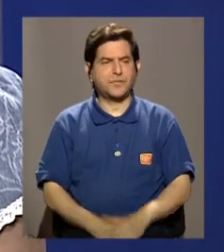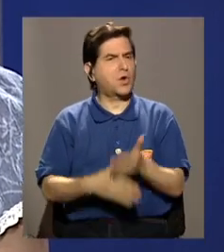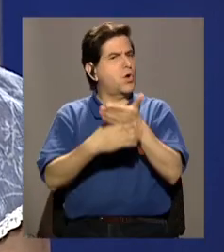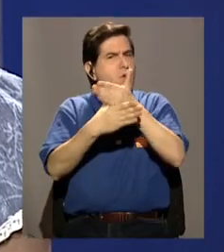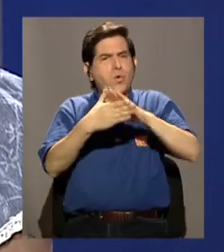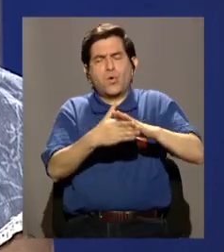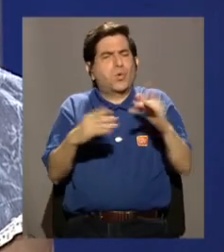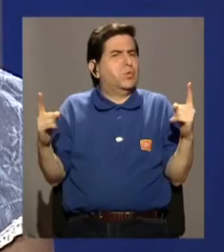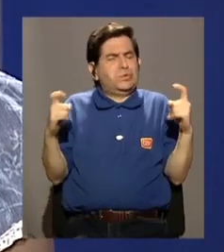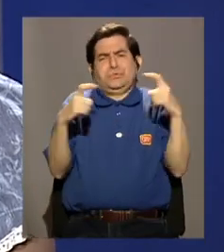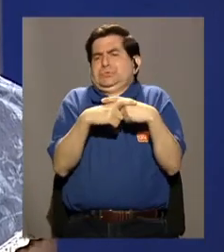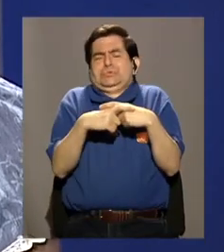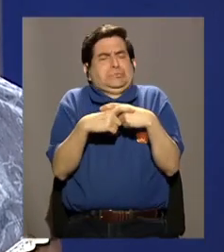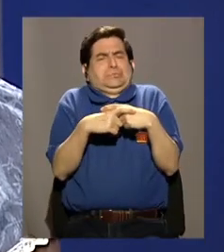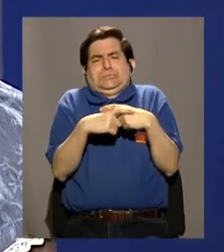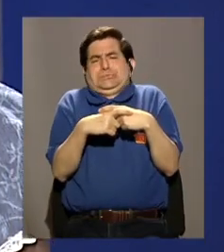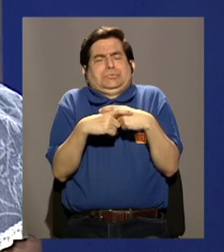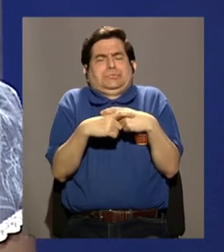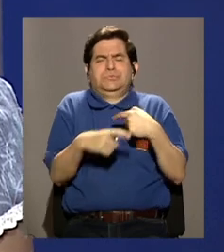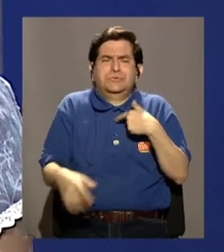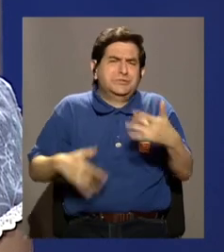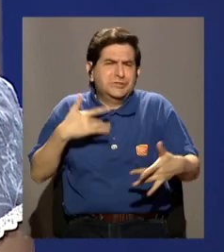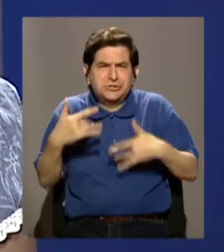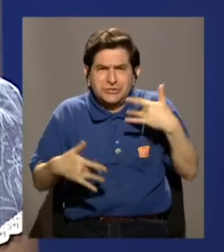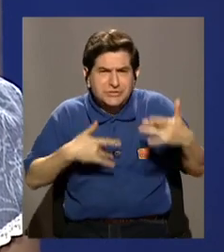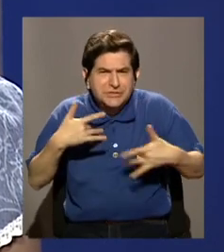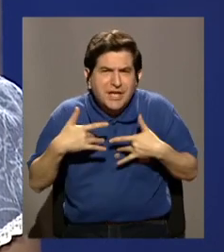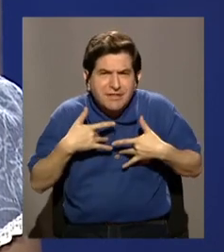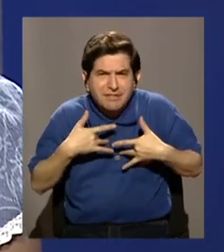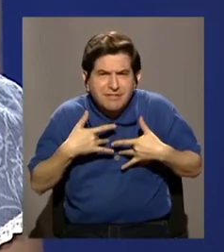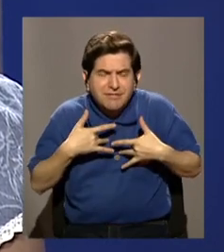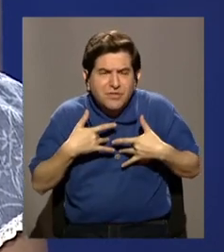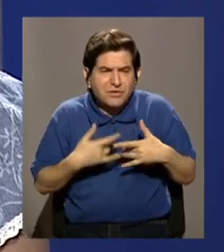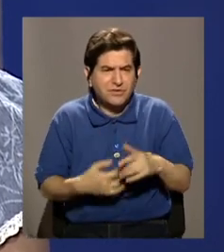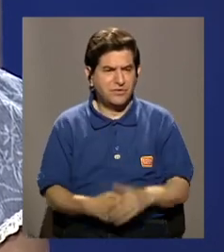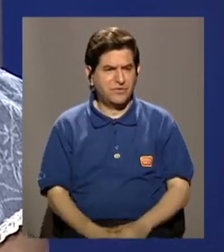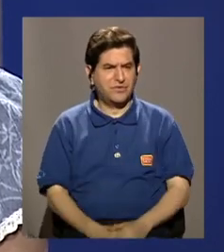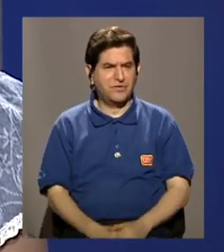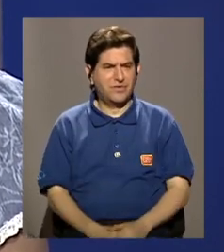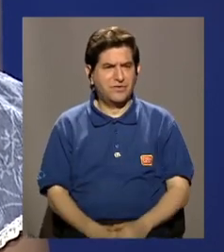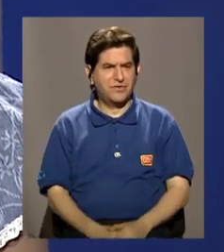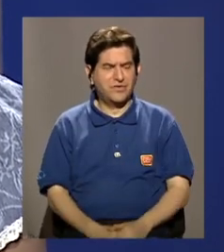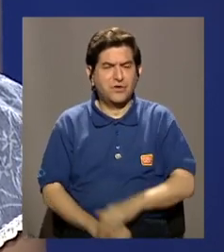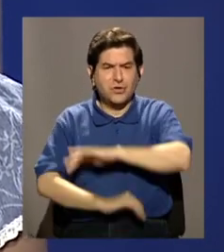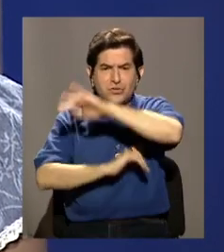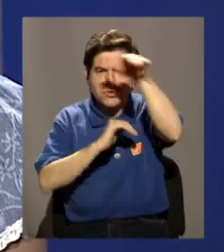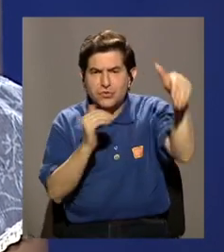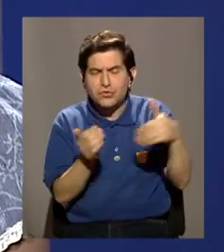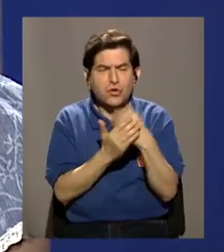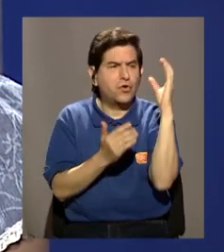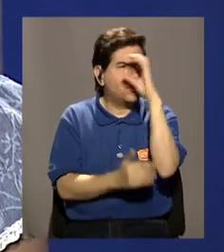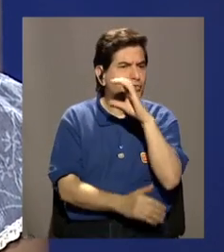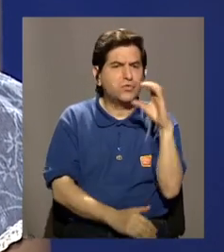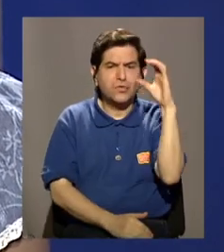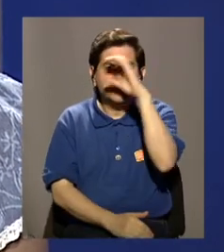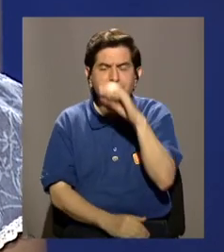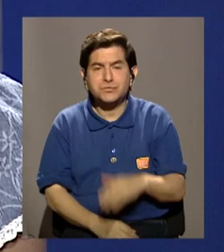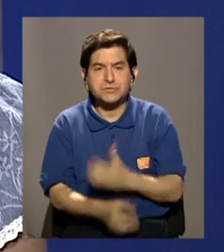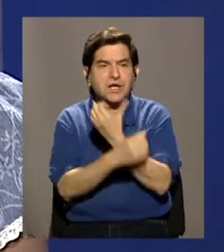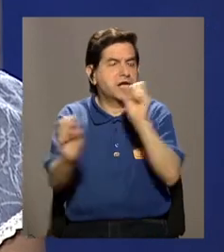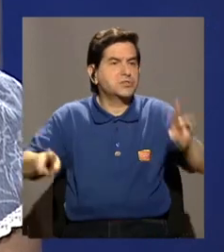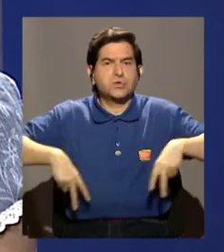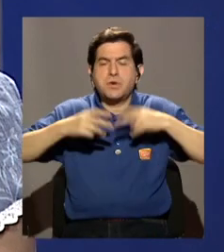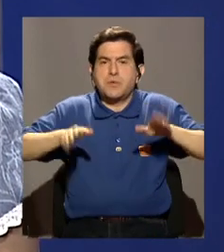muy dividida muy compleja siento qué que estamos como todos buscando